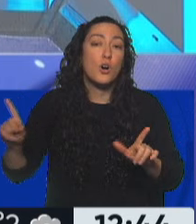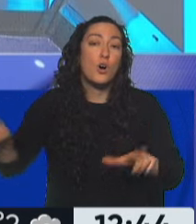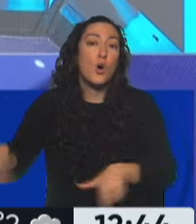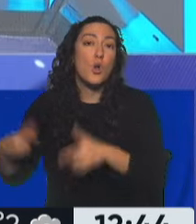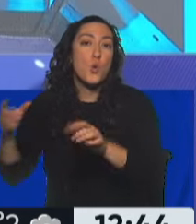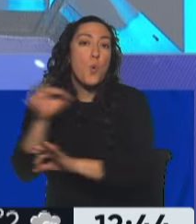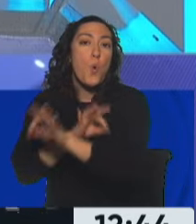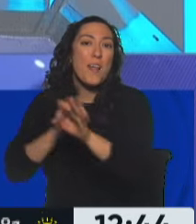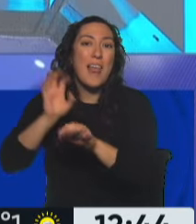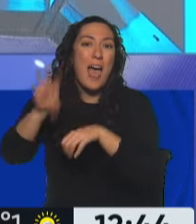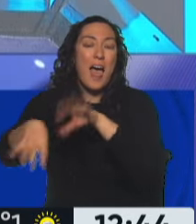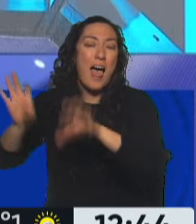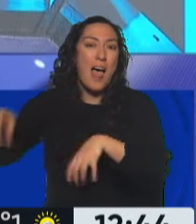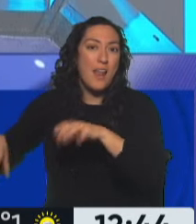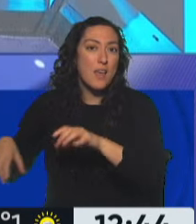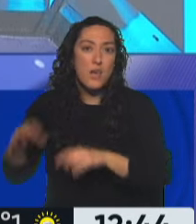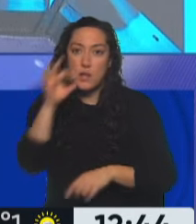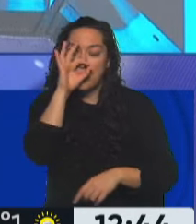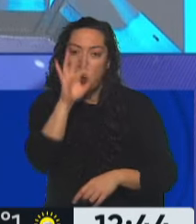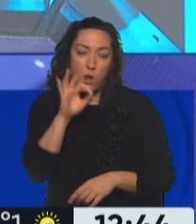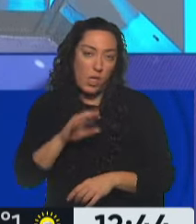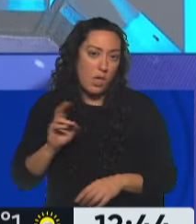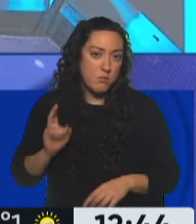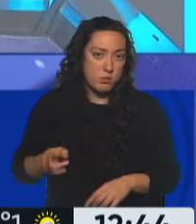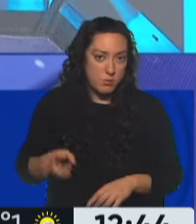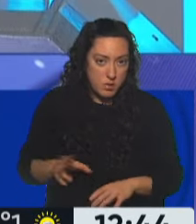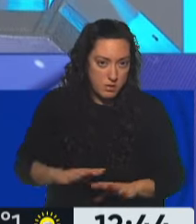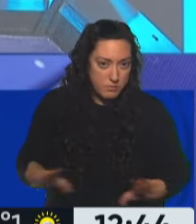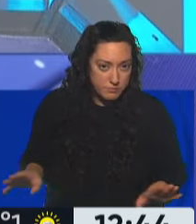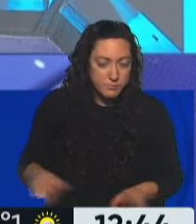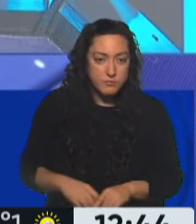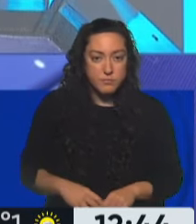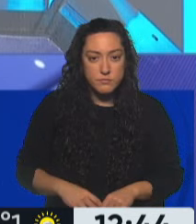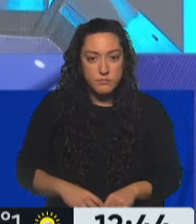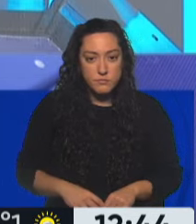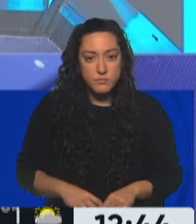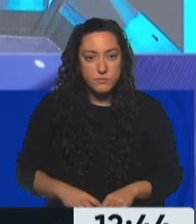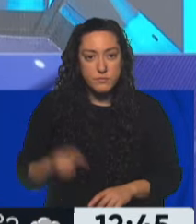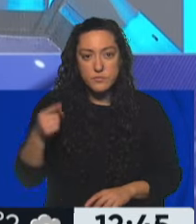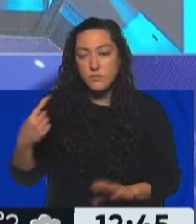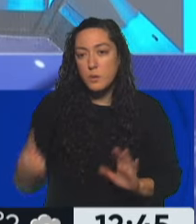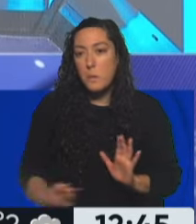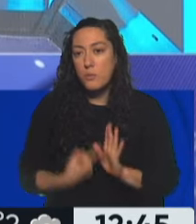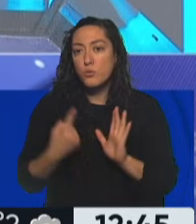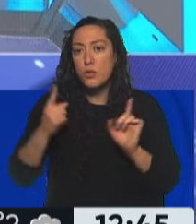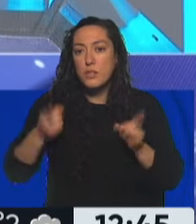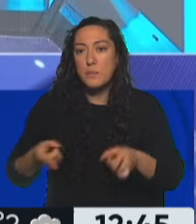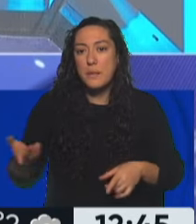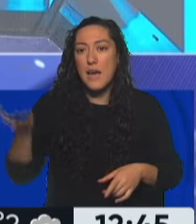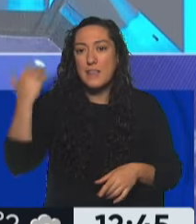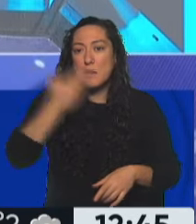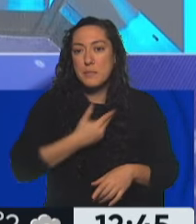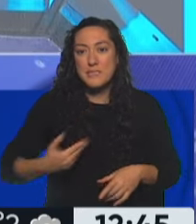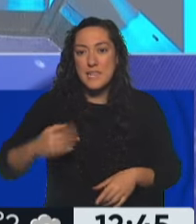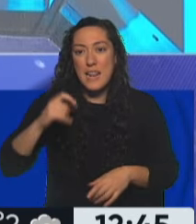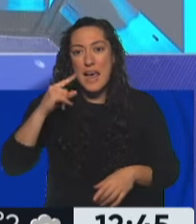se nuclearizara, etc. Que incluso ha sido uno de los puntos por los cuales también fracasó el presidente Lai,